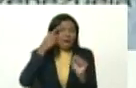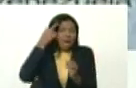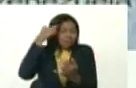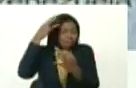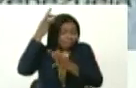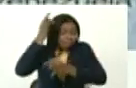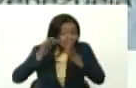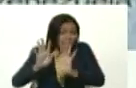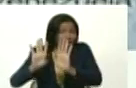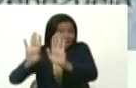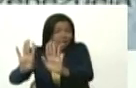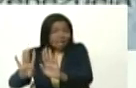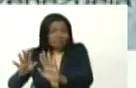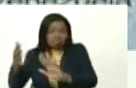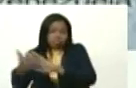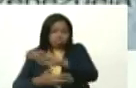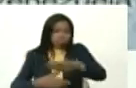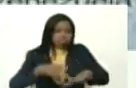con su pava,